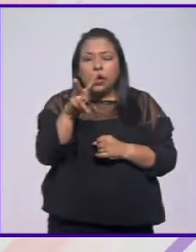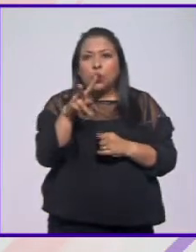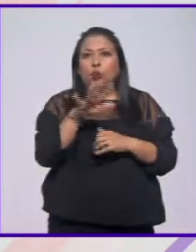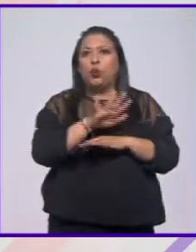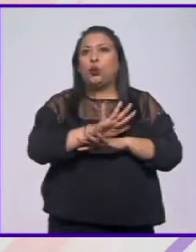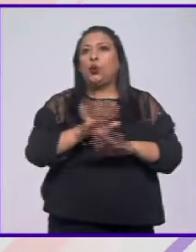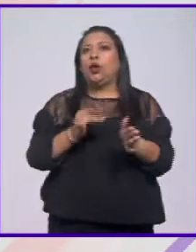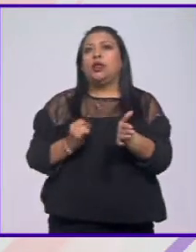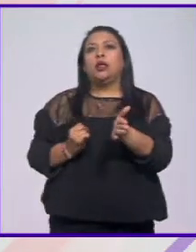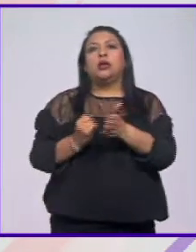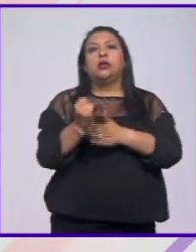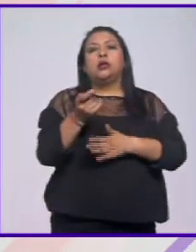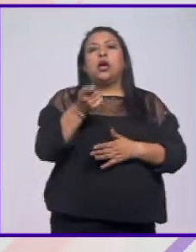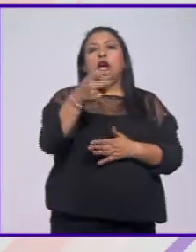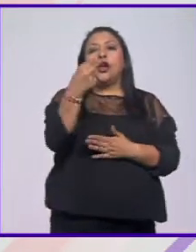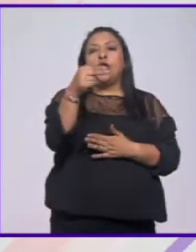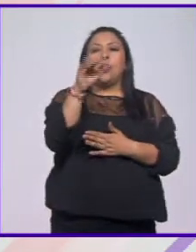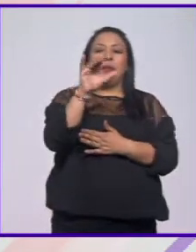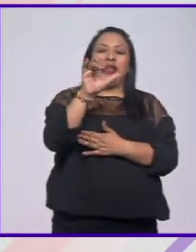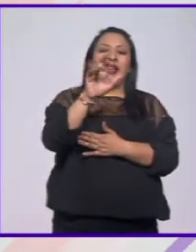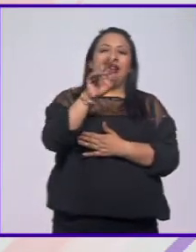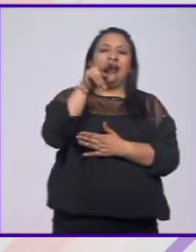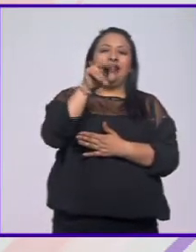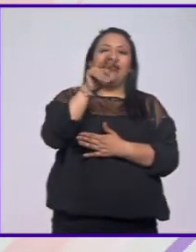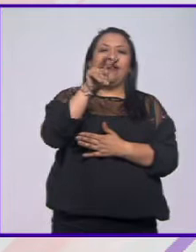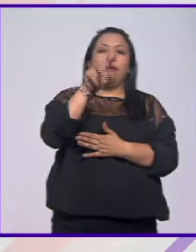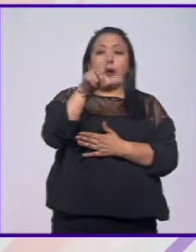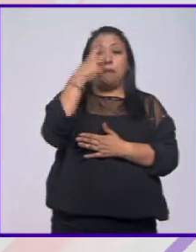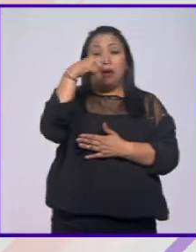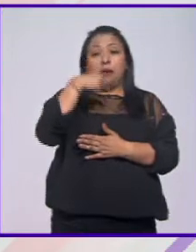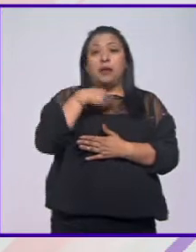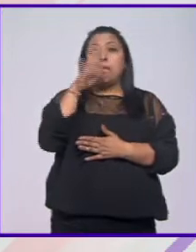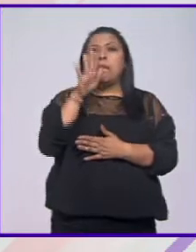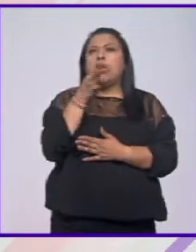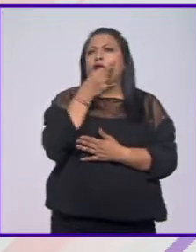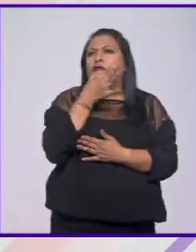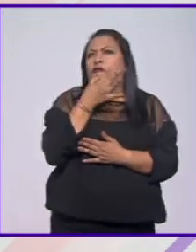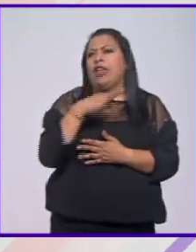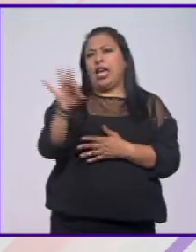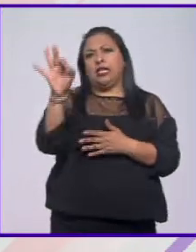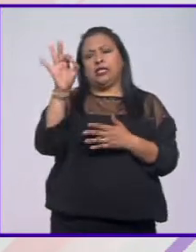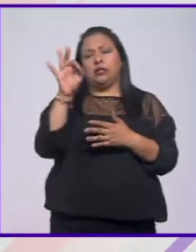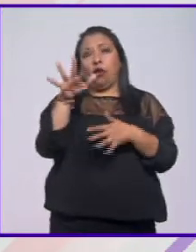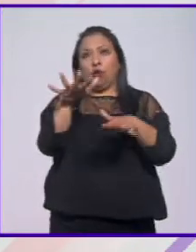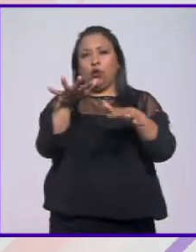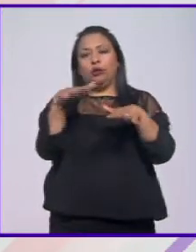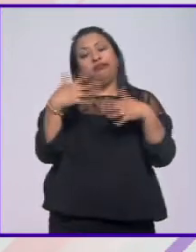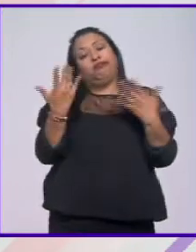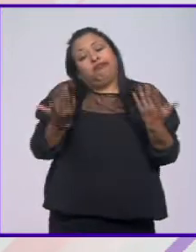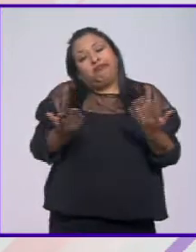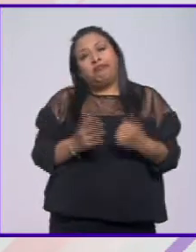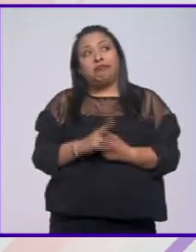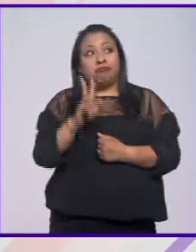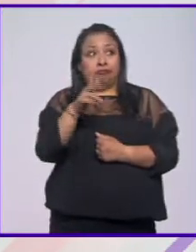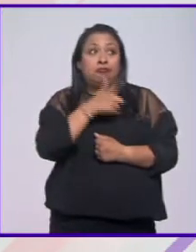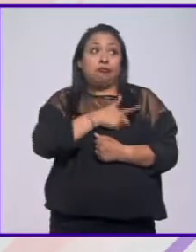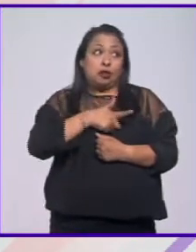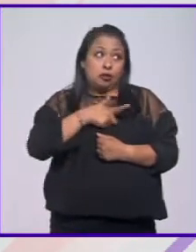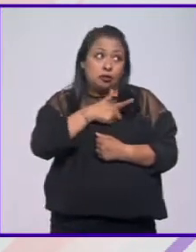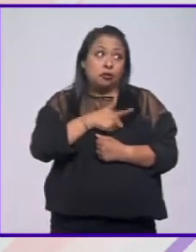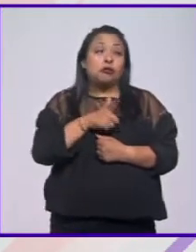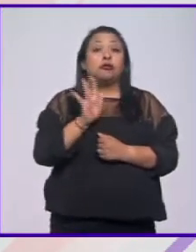decidí ponerle el nombre Carnaval, porque para mí es como una fiesta. Entonces, bueno, pues qué bueno que les